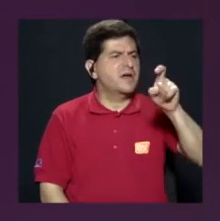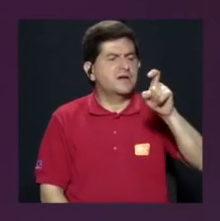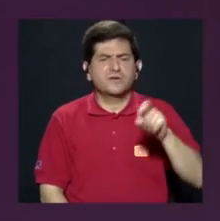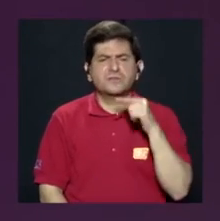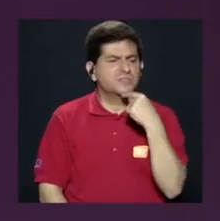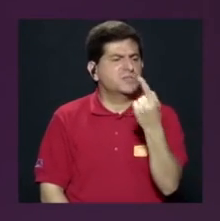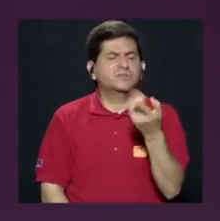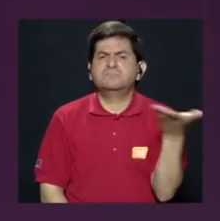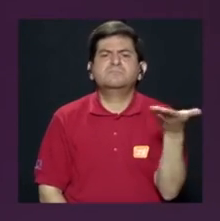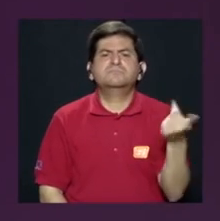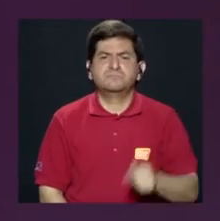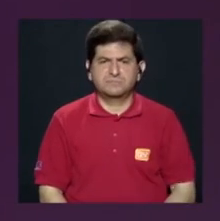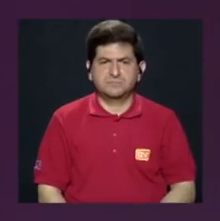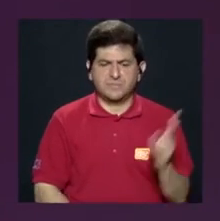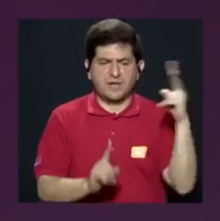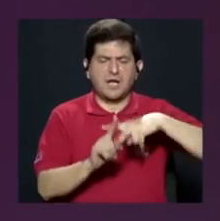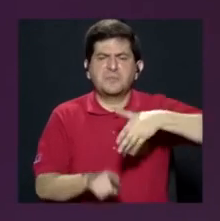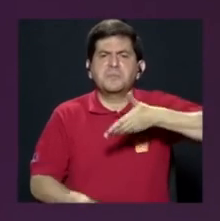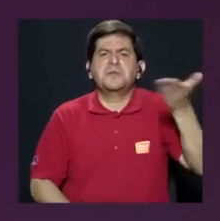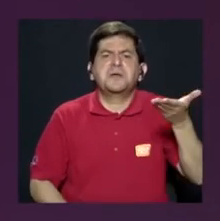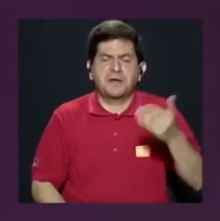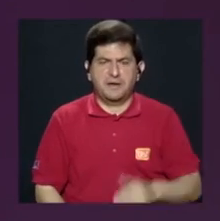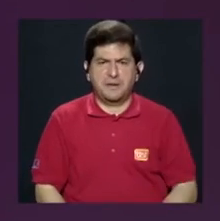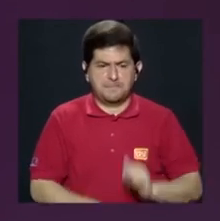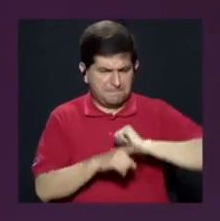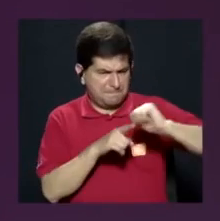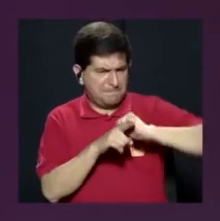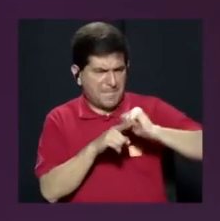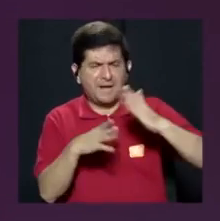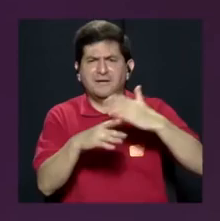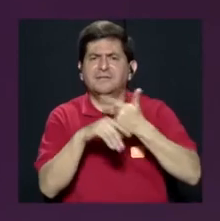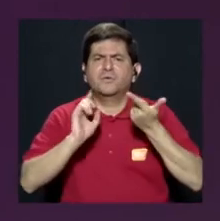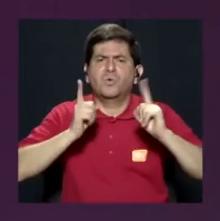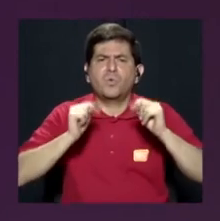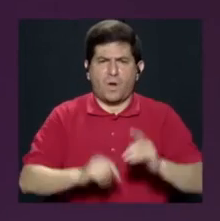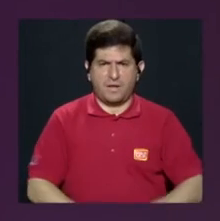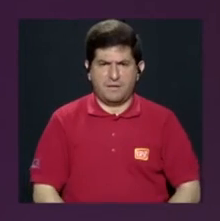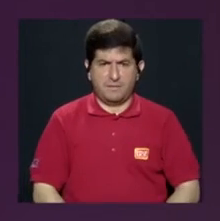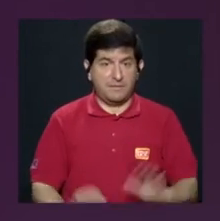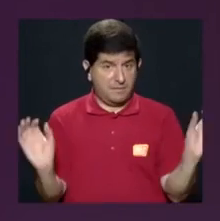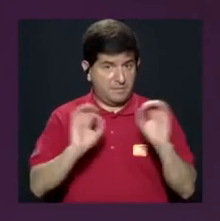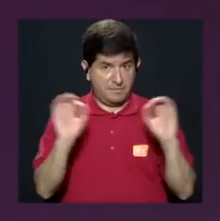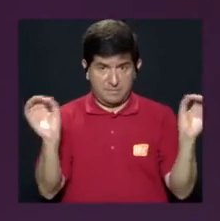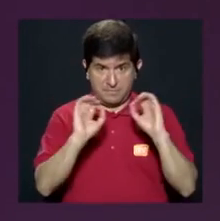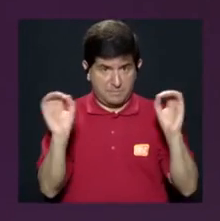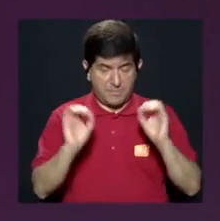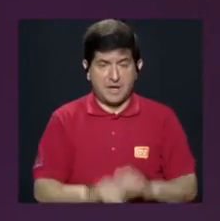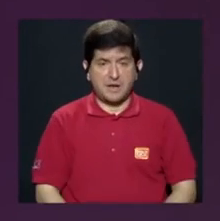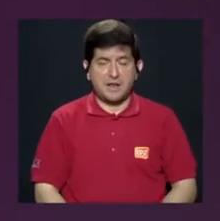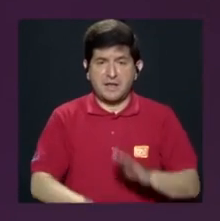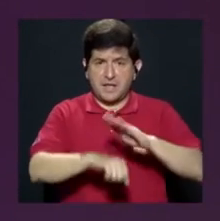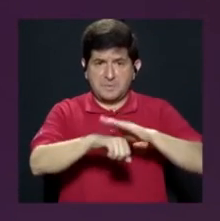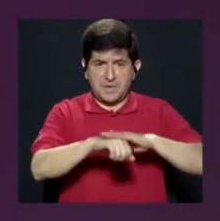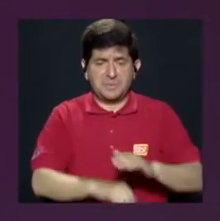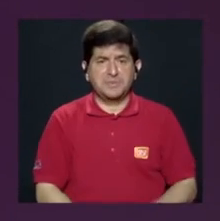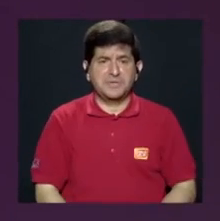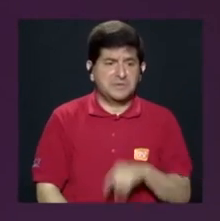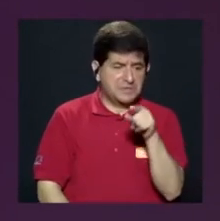nos están diciendo? ¿Qué nos van a aplicar? ¿Cuáles son las prácticas que nos van a hacer? Que de ninguna manera tienen que dejarse invadir por